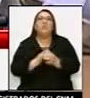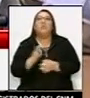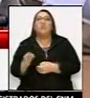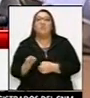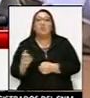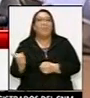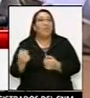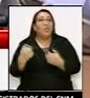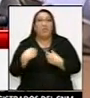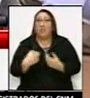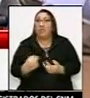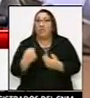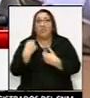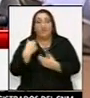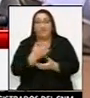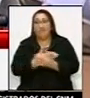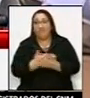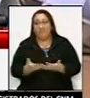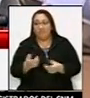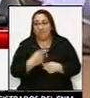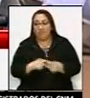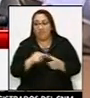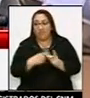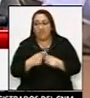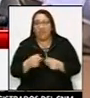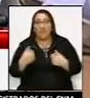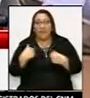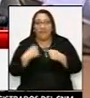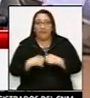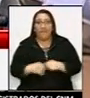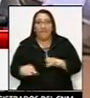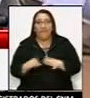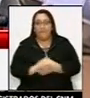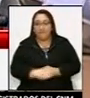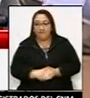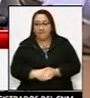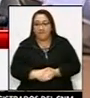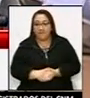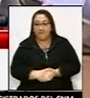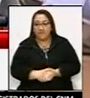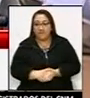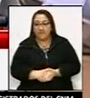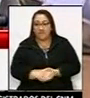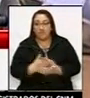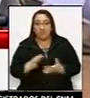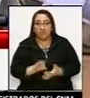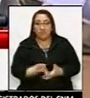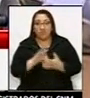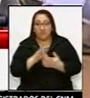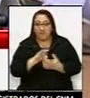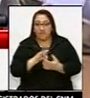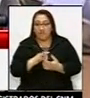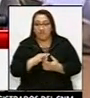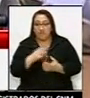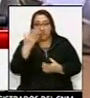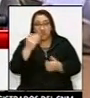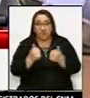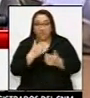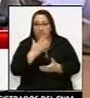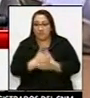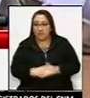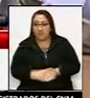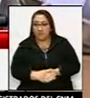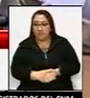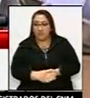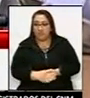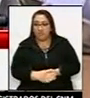que no tendrían representación. Pero entonces se tendría que seguir haciendo una excepción. ¿Y saben cuál es el problema de la